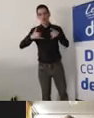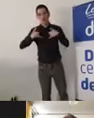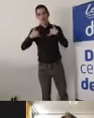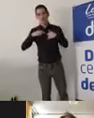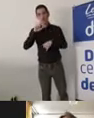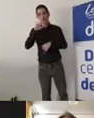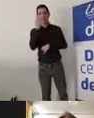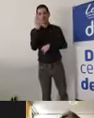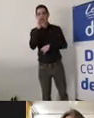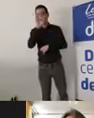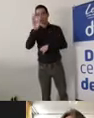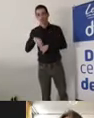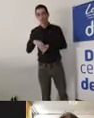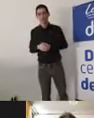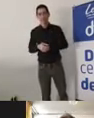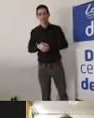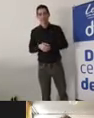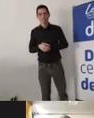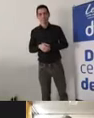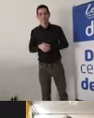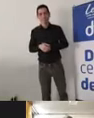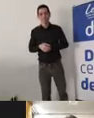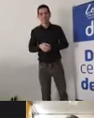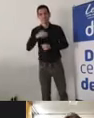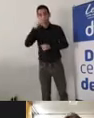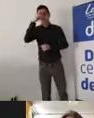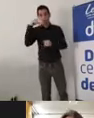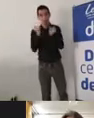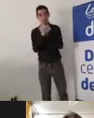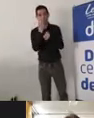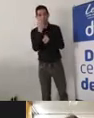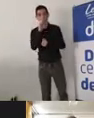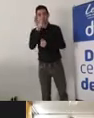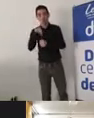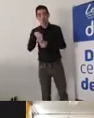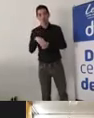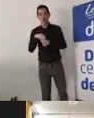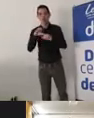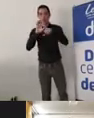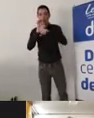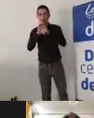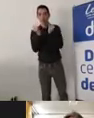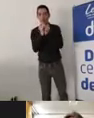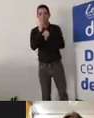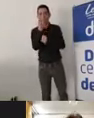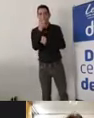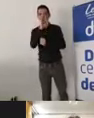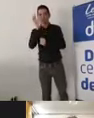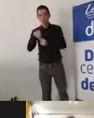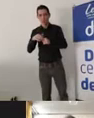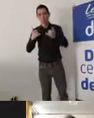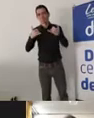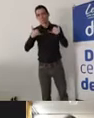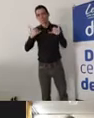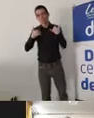25 o 26% de la población mexicana, el 25% de la población colombiana. Tenemos la capacidad de poner un presidente si queremos,